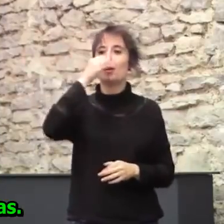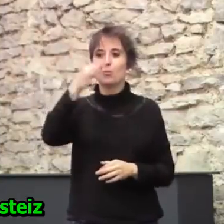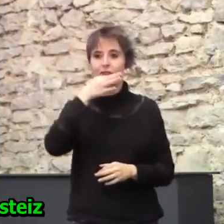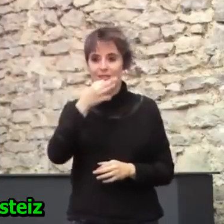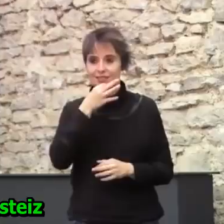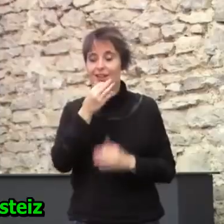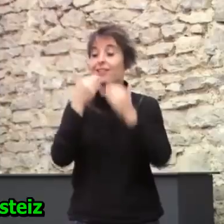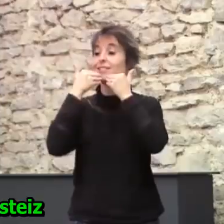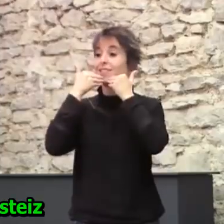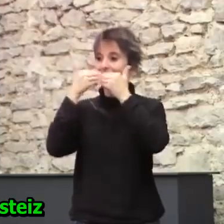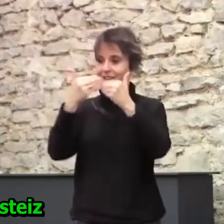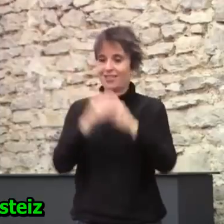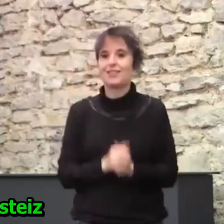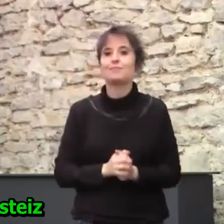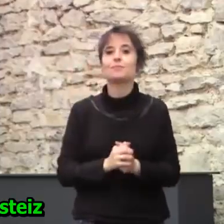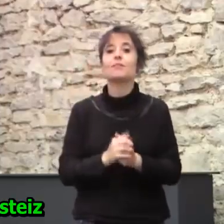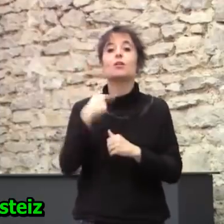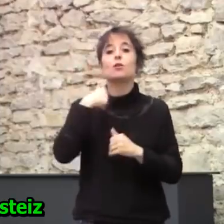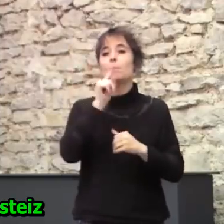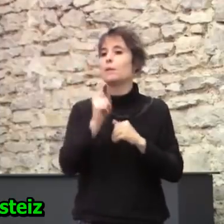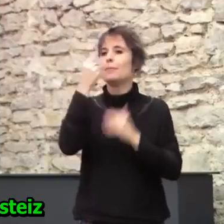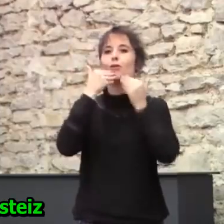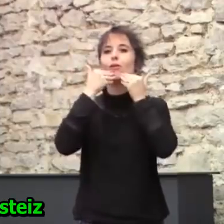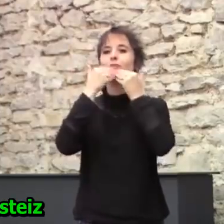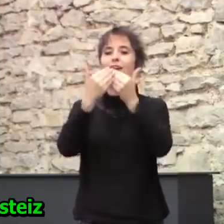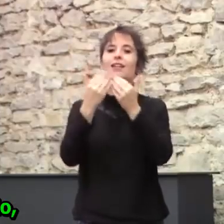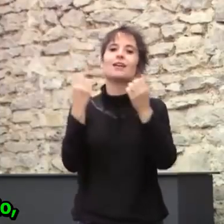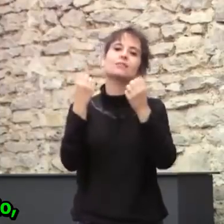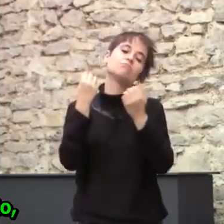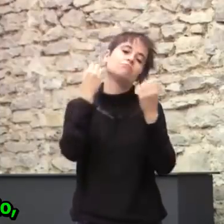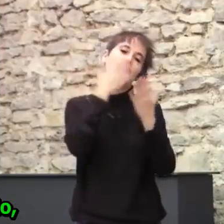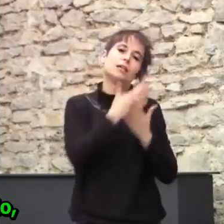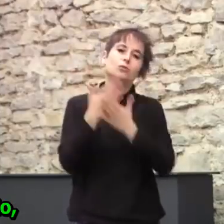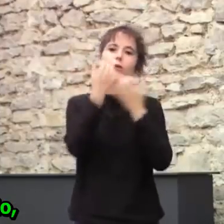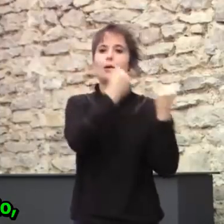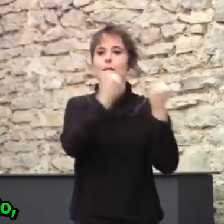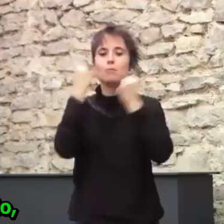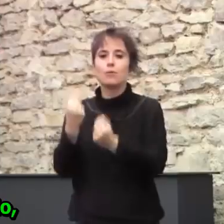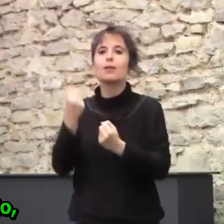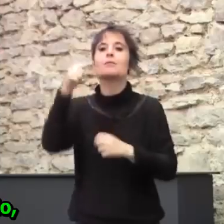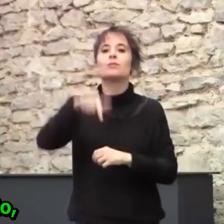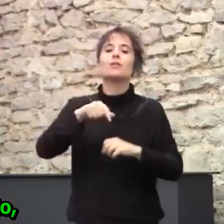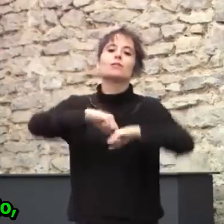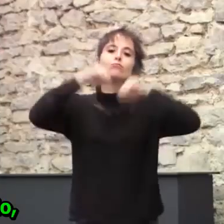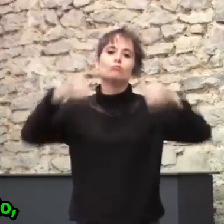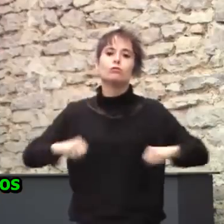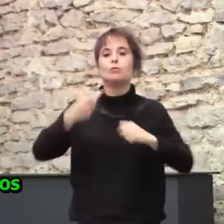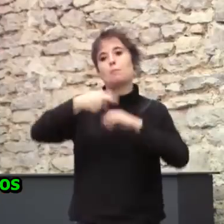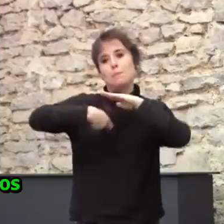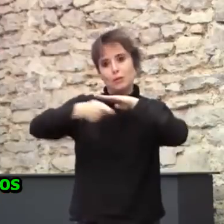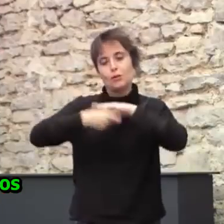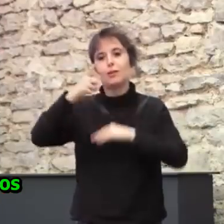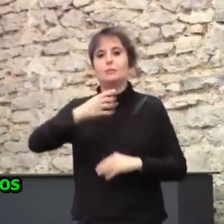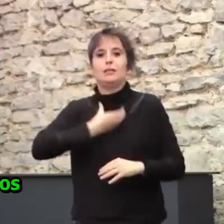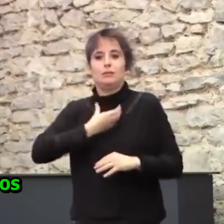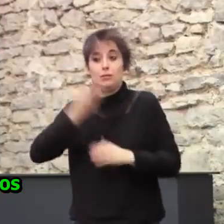muchas gracias. Quiero agradecer a la Escuela de Empoderamiento de Mujeres de Gasteiz y a la Diputación por haberme traído y